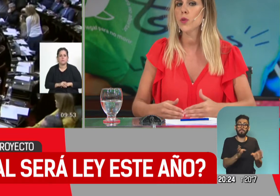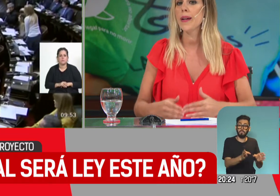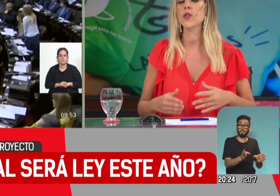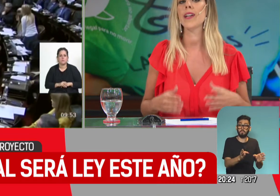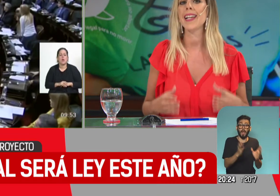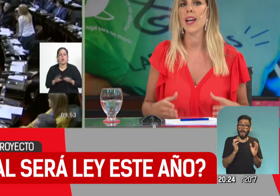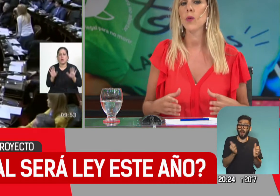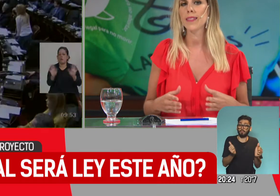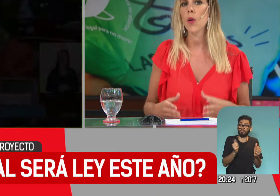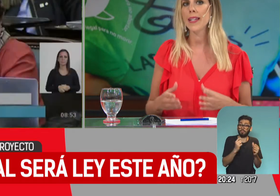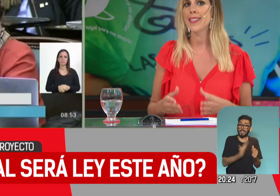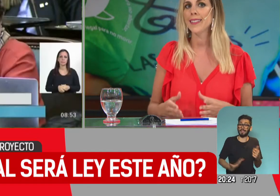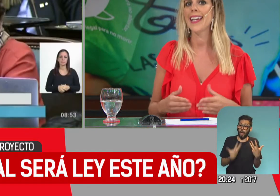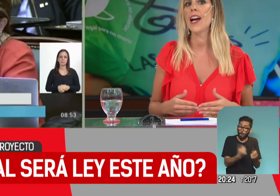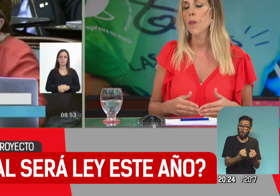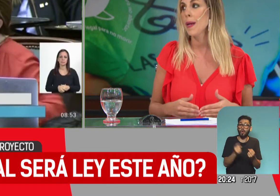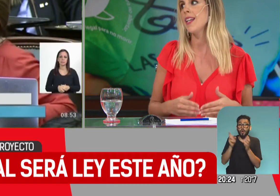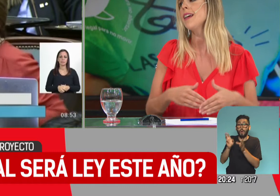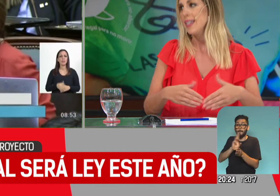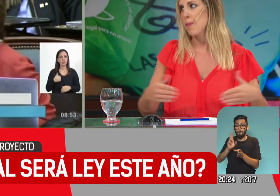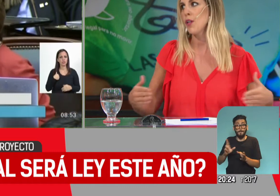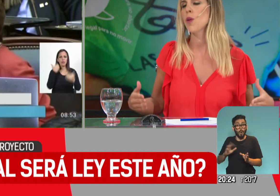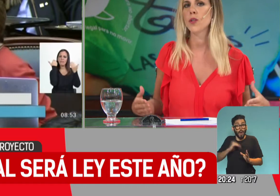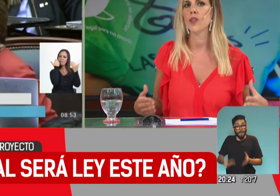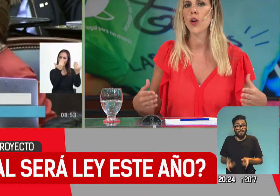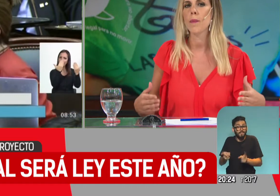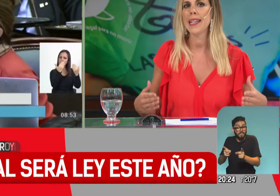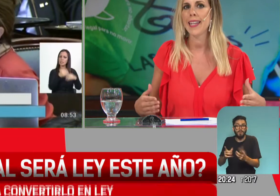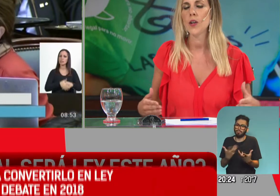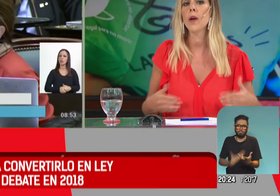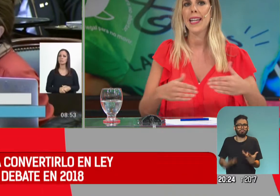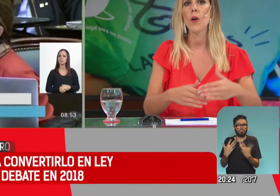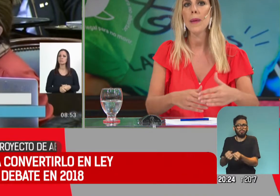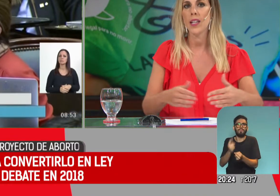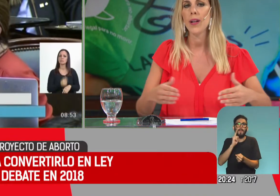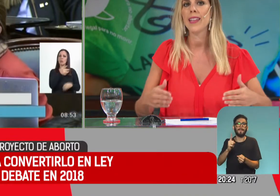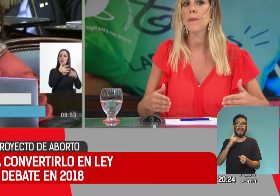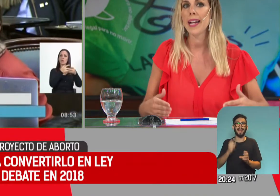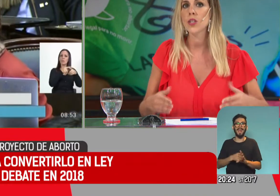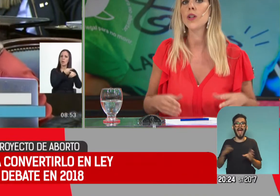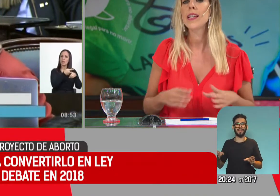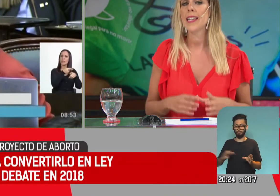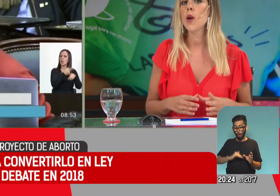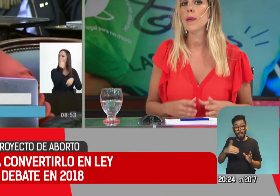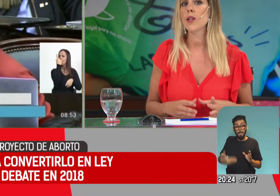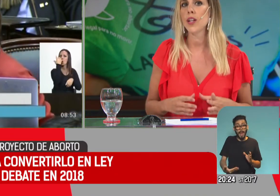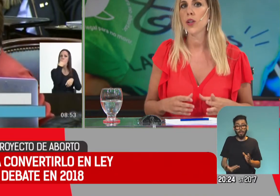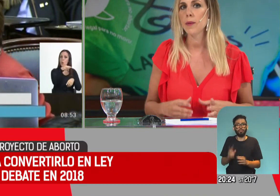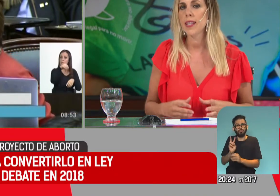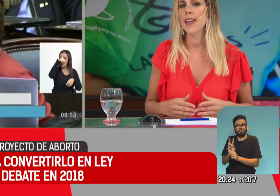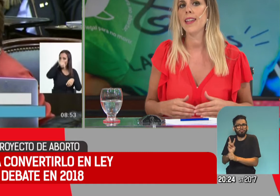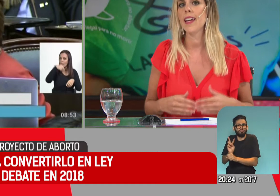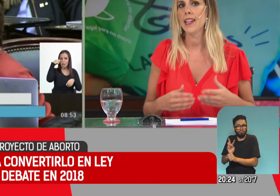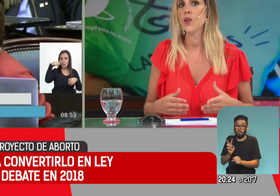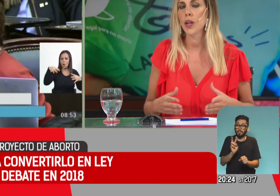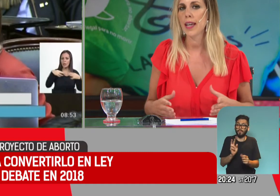continuar con su embarazo, que haya un Estado presente que la acompañe, y por eso el proyecto de los 1000 días, ¿no? Que la acompañe durante el embarazo y en los primeros años de